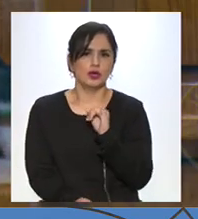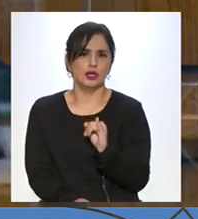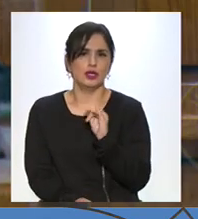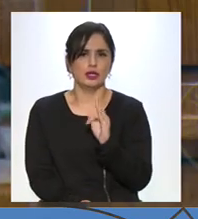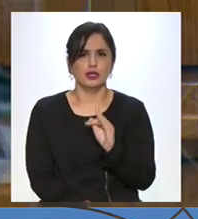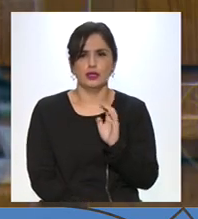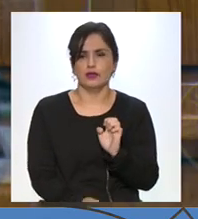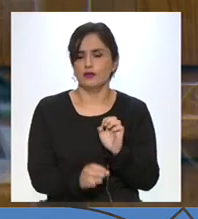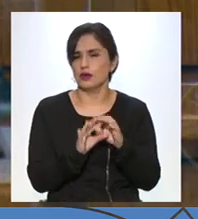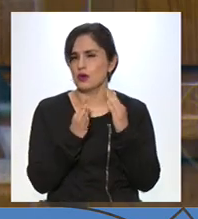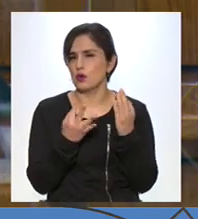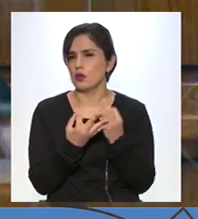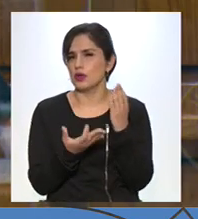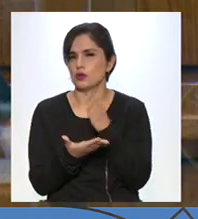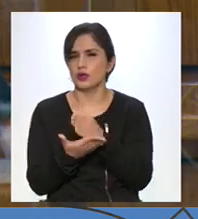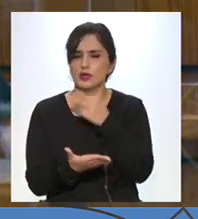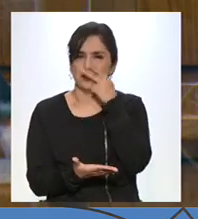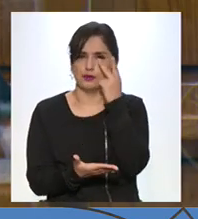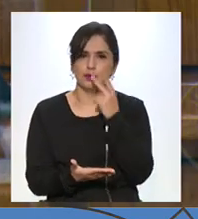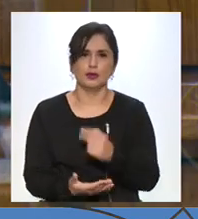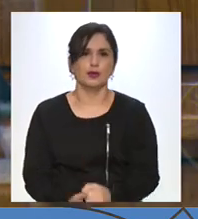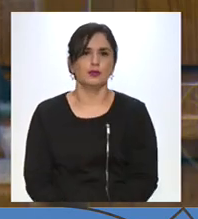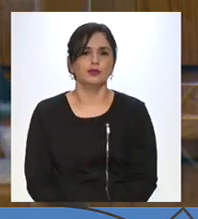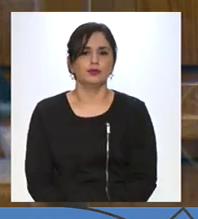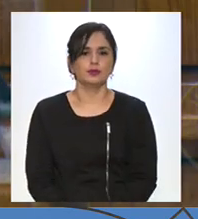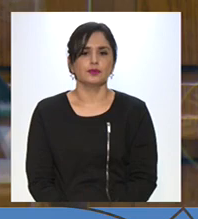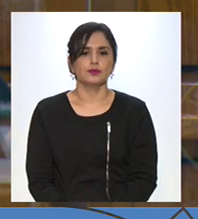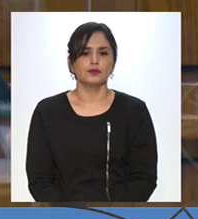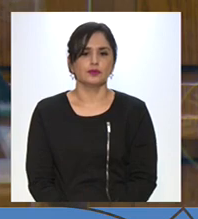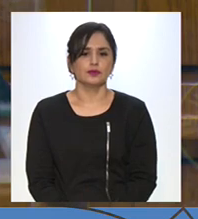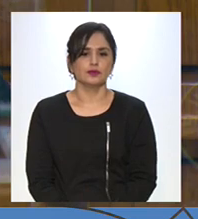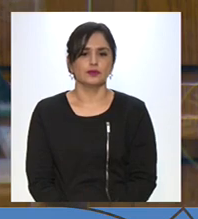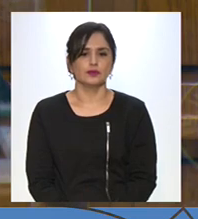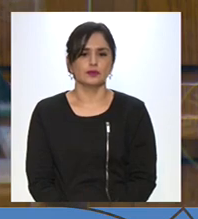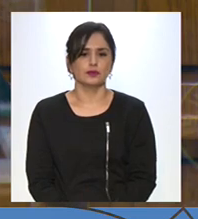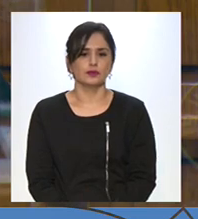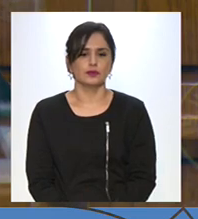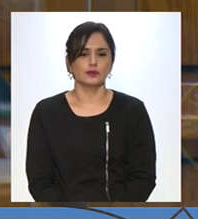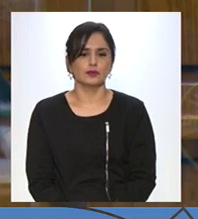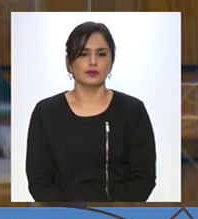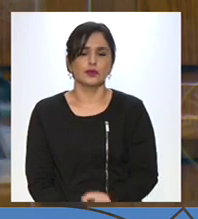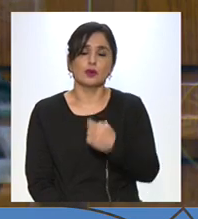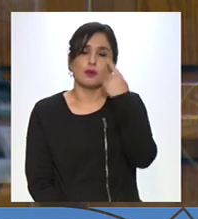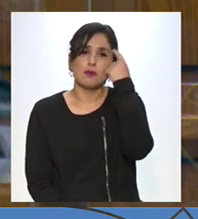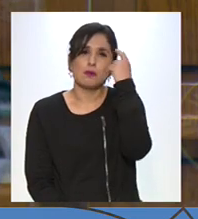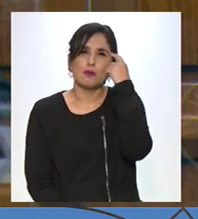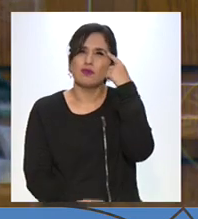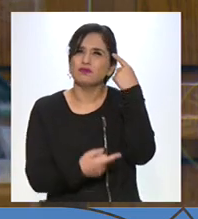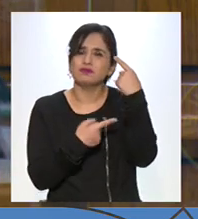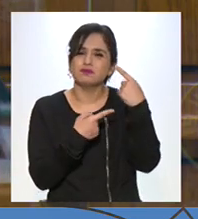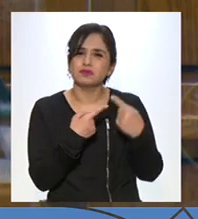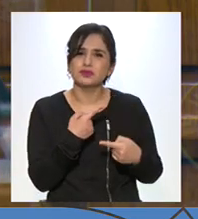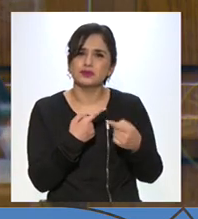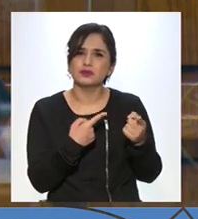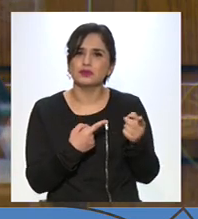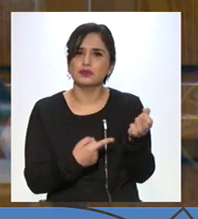entero hasta noviembre. Bueno, pero miren ustedes la inconsistencia de esa